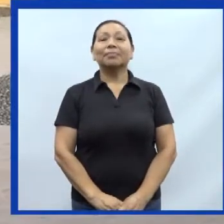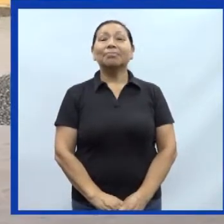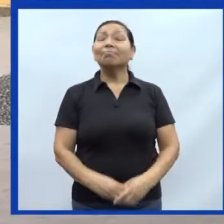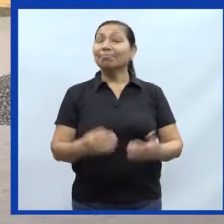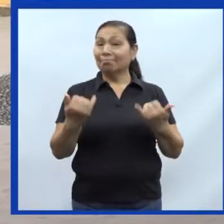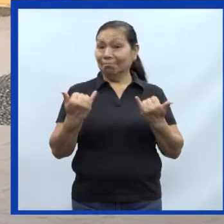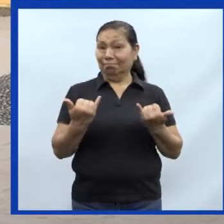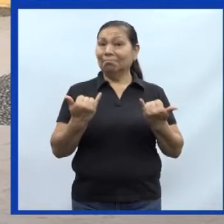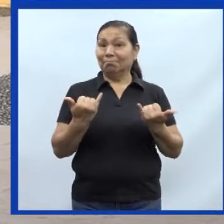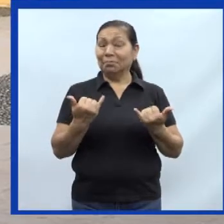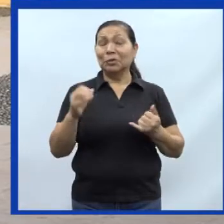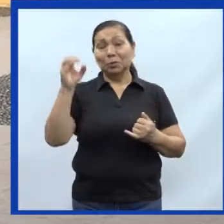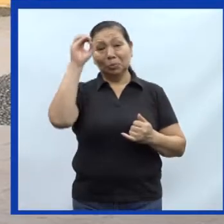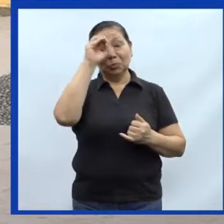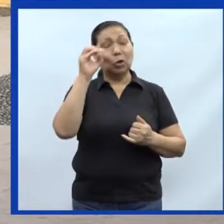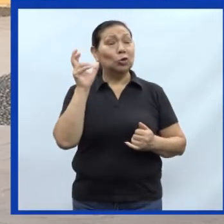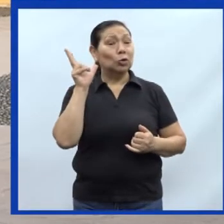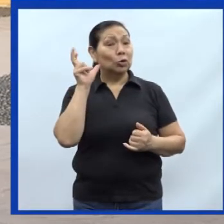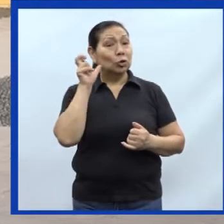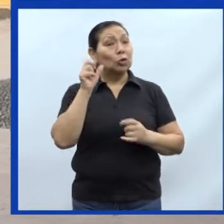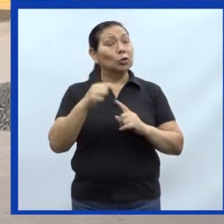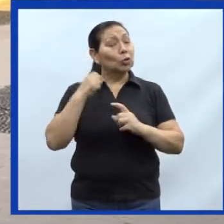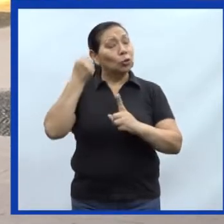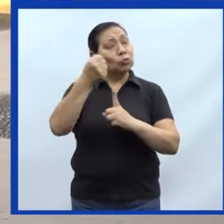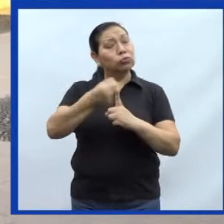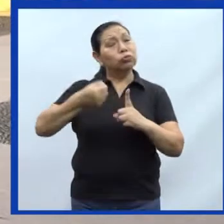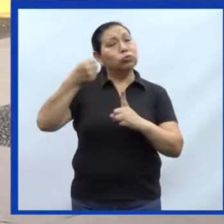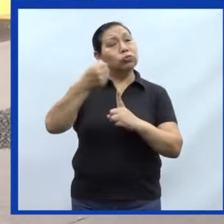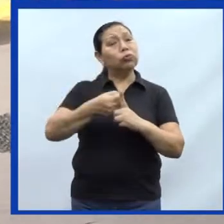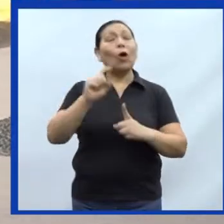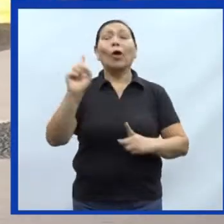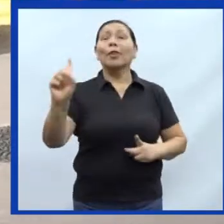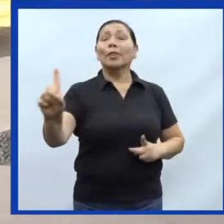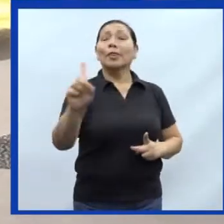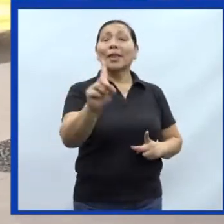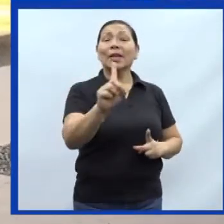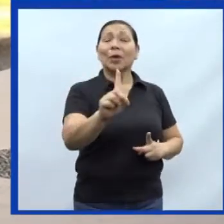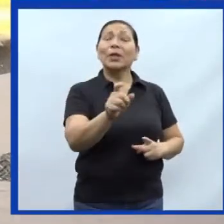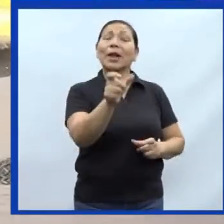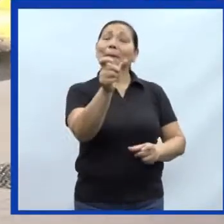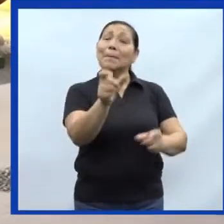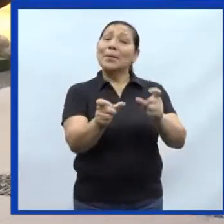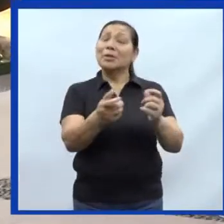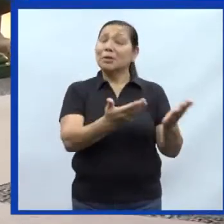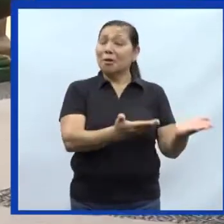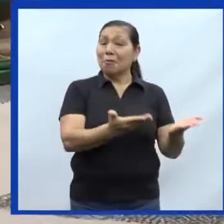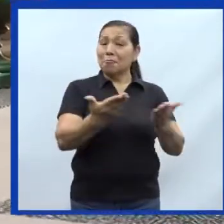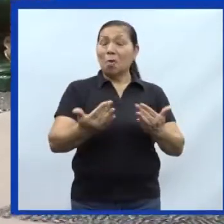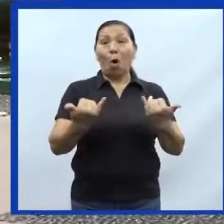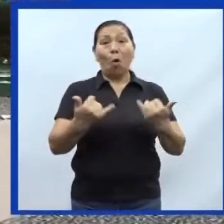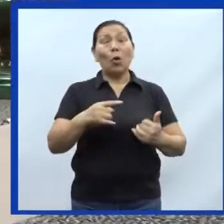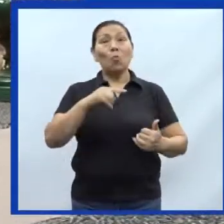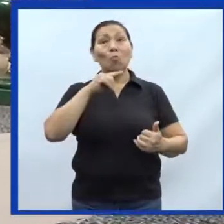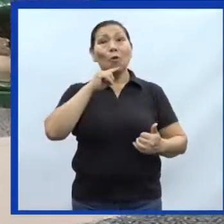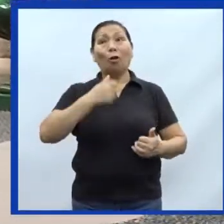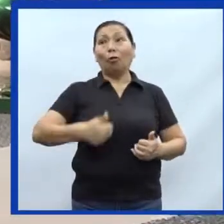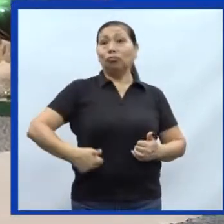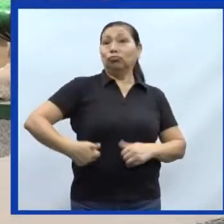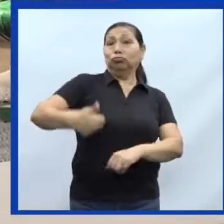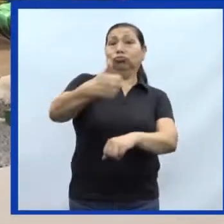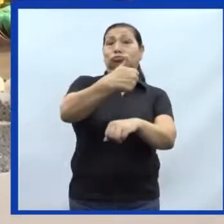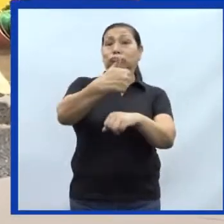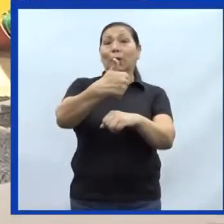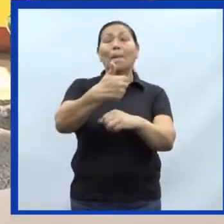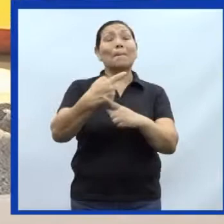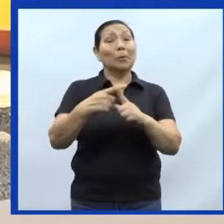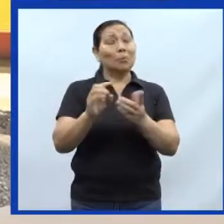En este evento tuvimos la oportunidad de escuchar la historia de lucha y empoderamiento de cada una de las invitadas. Llegar al alto cargo que hoy ostentan fue complejo, pero